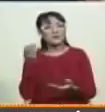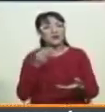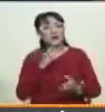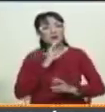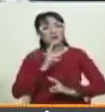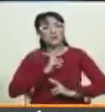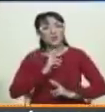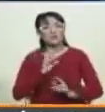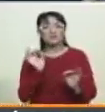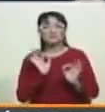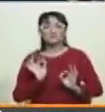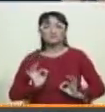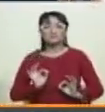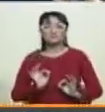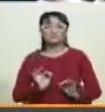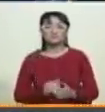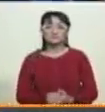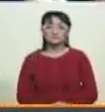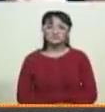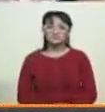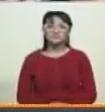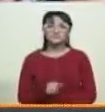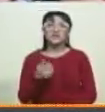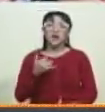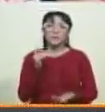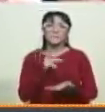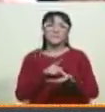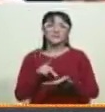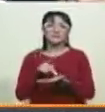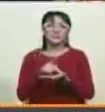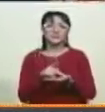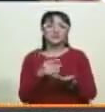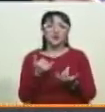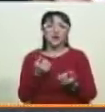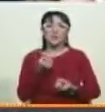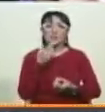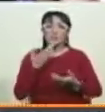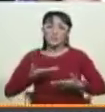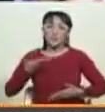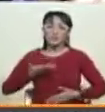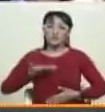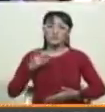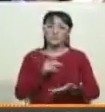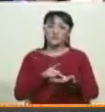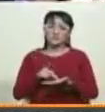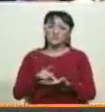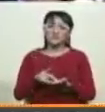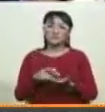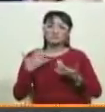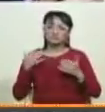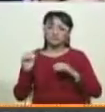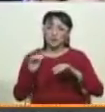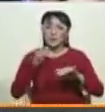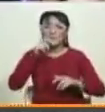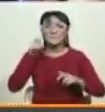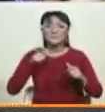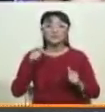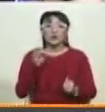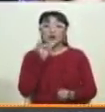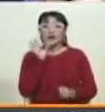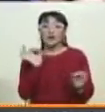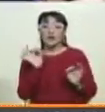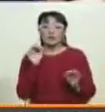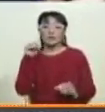reporte minuto a minuto? Sí, sigue habiendo una gran participación, vamos a tener una muy importante participación. A aquellas personas que aún no han